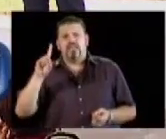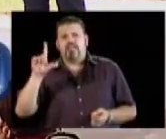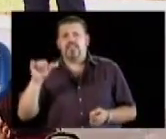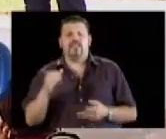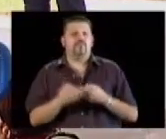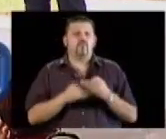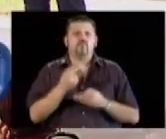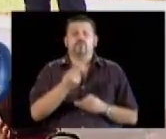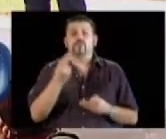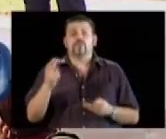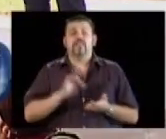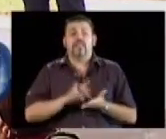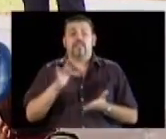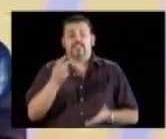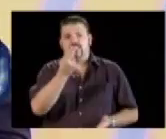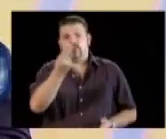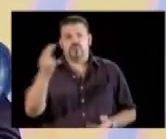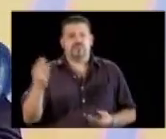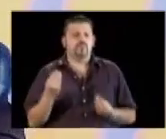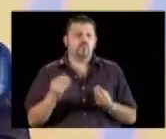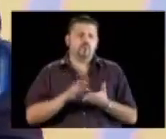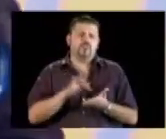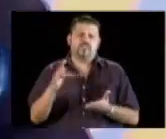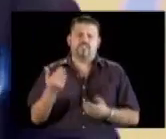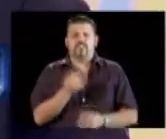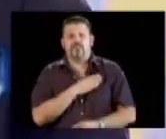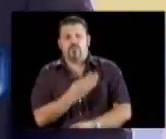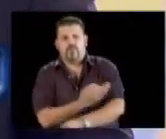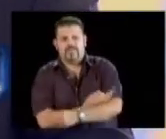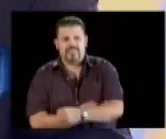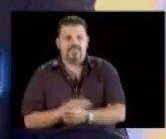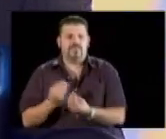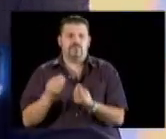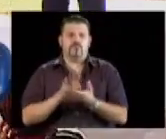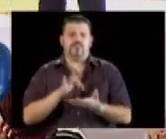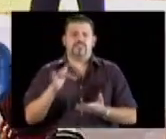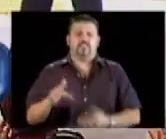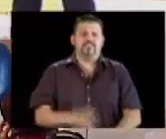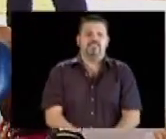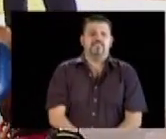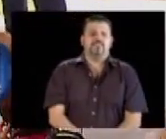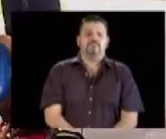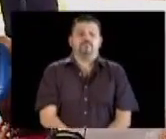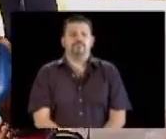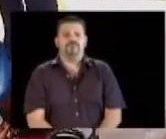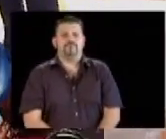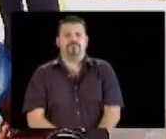Ilse, gracias a ustedes. Muchas gracias y muy buenas tardes. Muchas gracias.